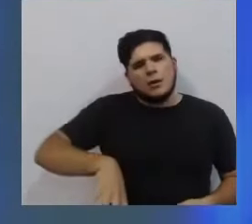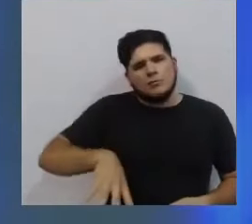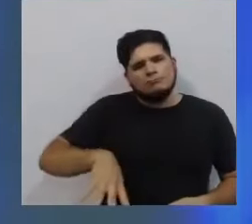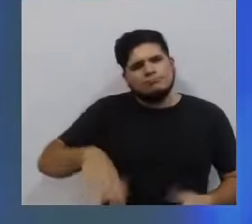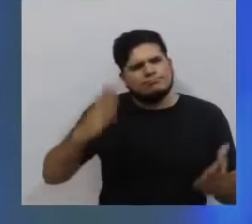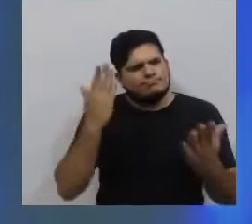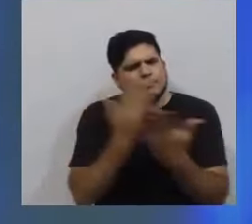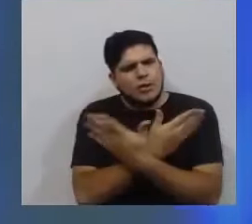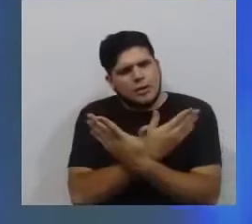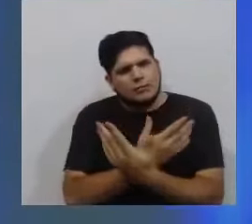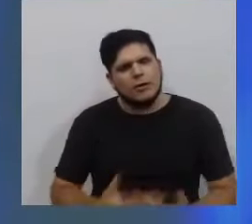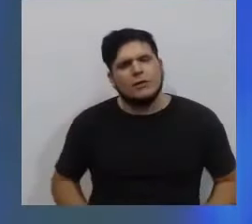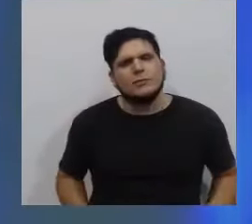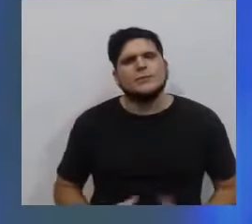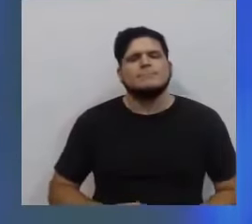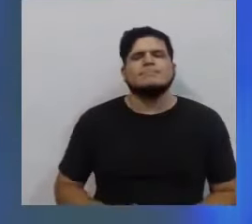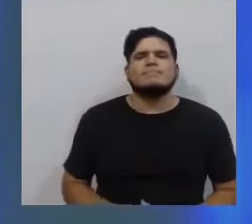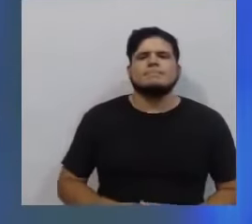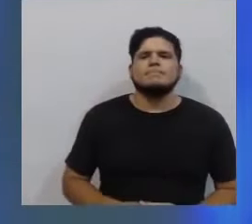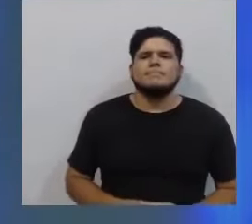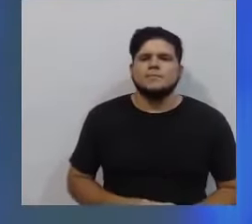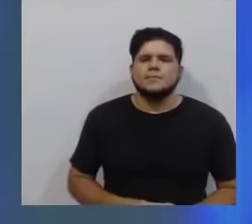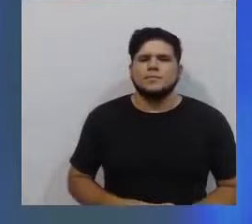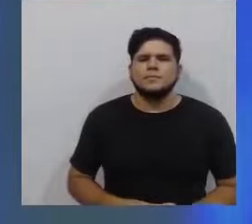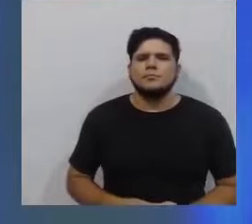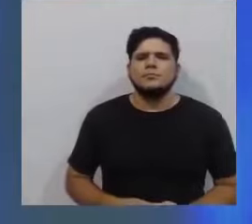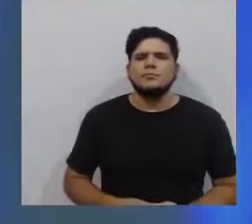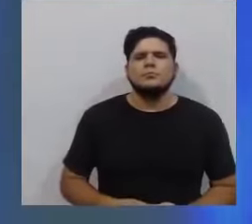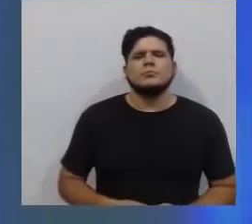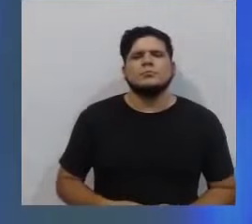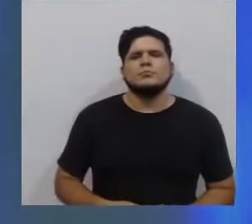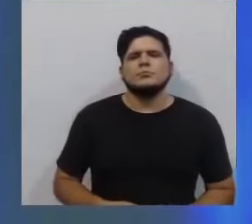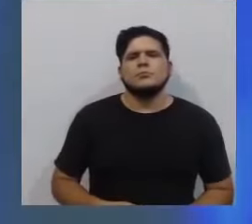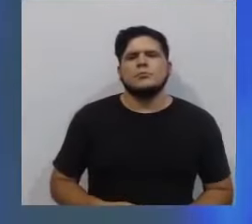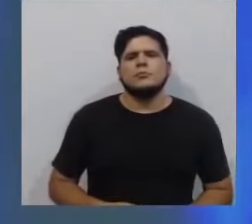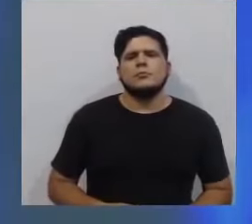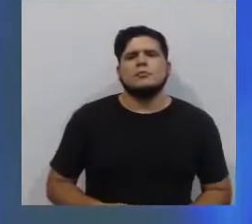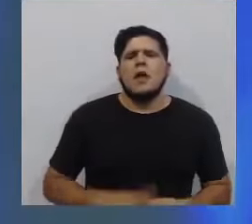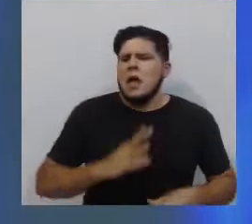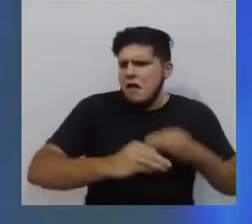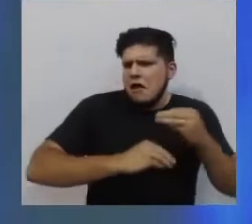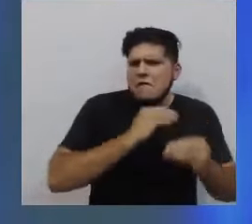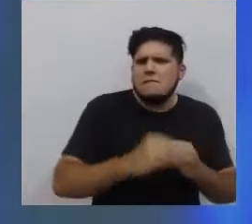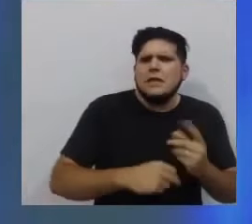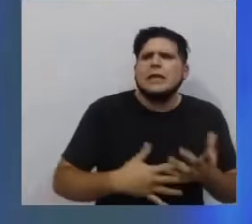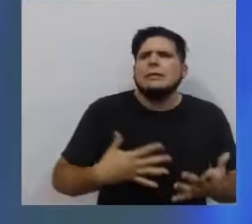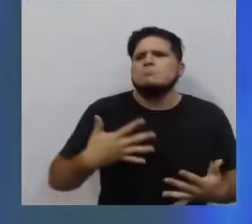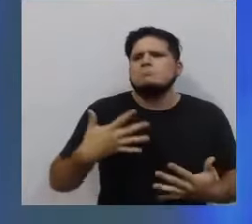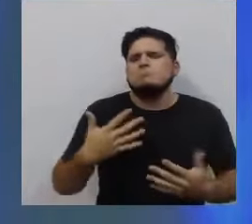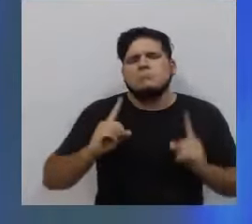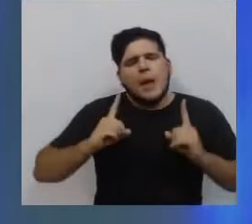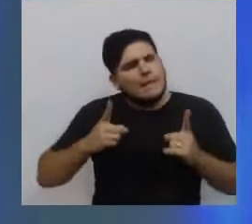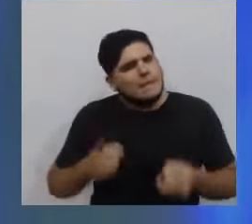el ansioso puede frustrar su vida y puede frustrar toda su familia por